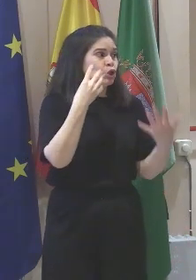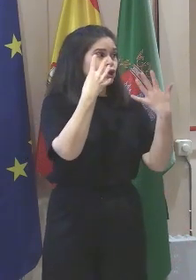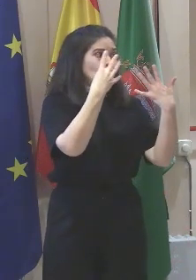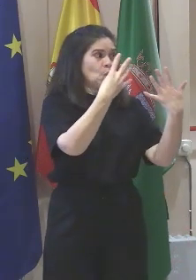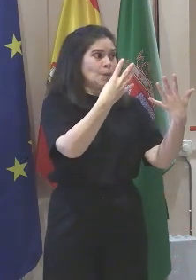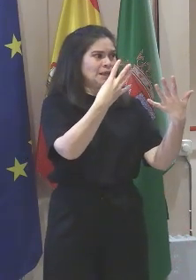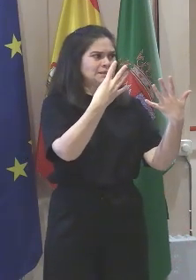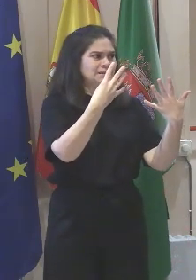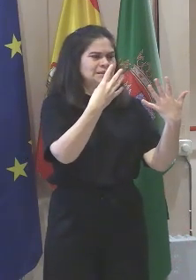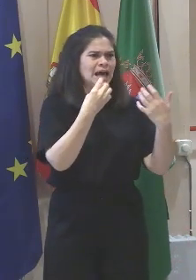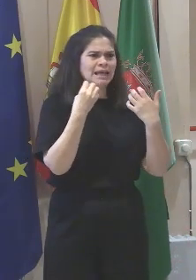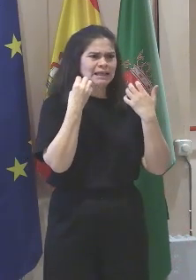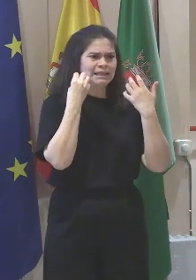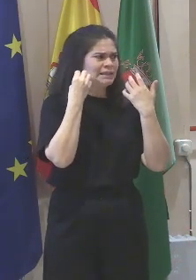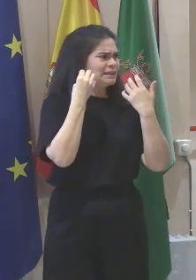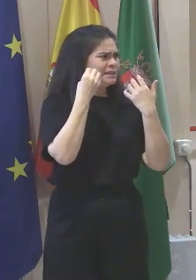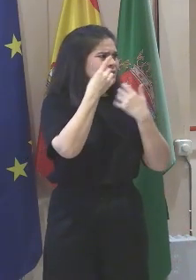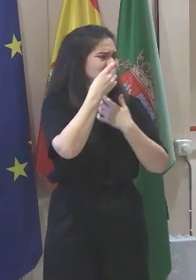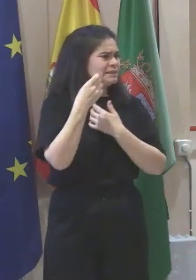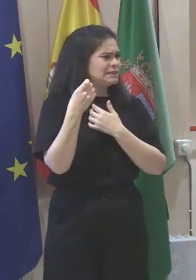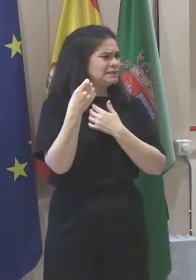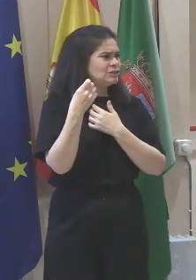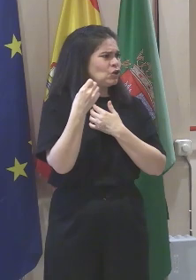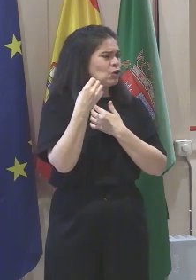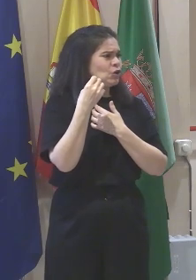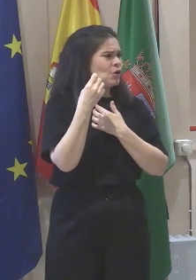paciente, 14 días de tratamiento, es decir,